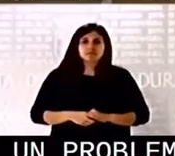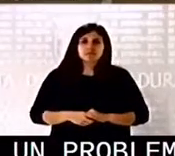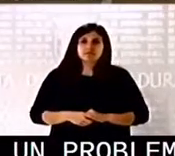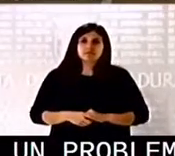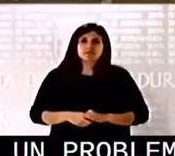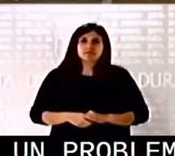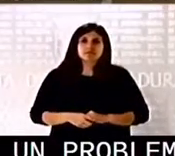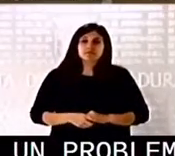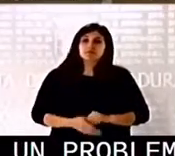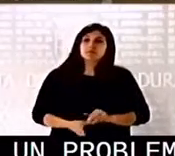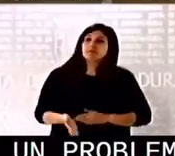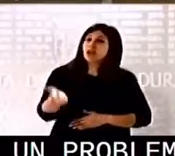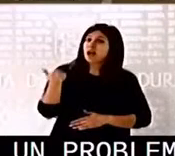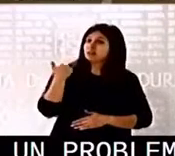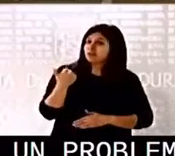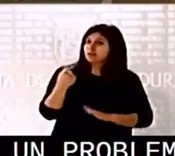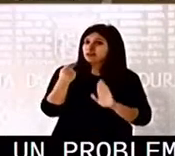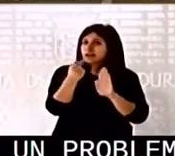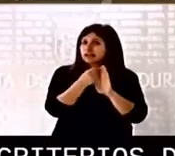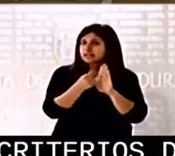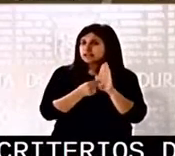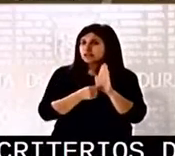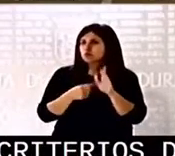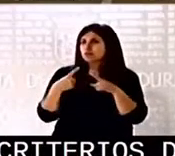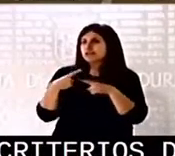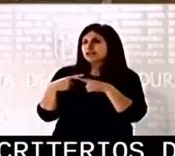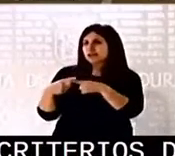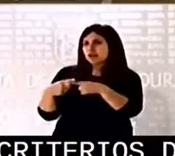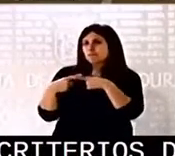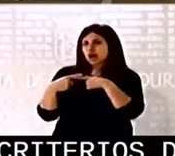Ayer se plantearon unos criterios de reparto